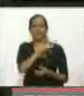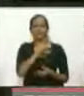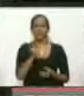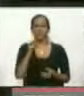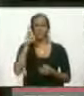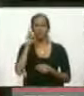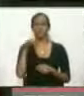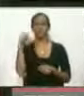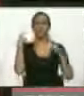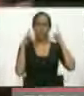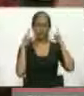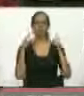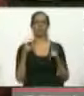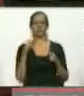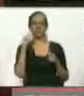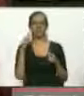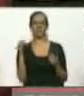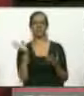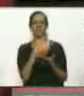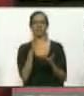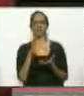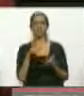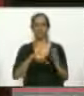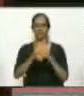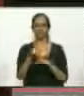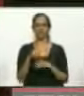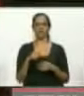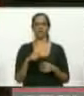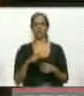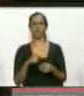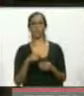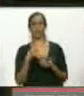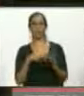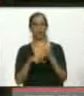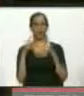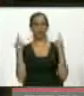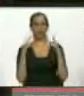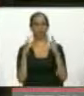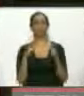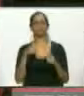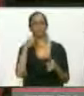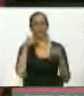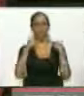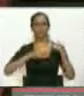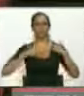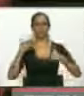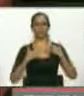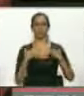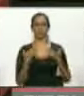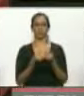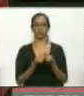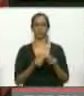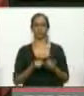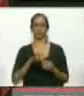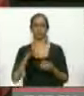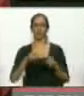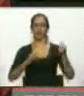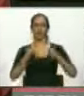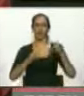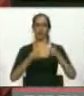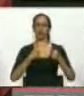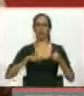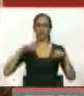tuve cepal mujer o para ver si la gente no va a salir y cuando te vas a la guaira llamas a los malandros que se acompañaban los que roban terán